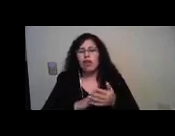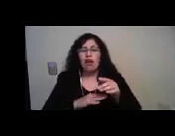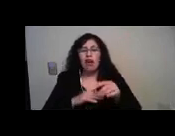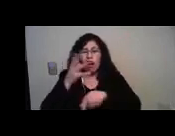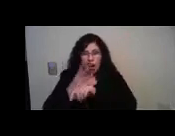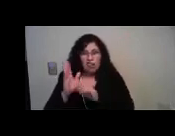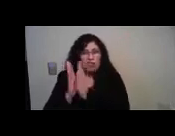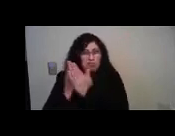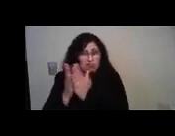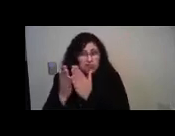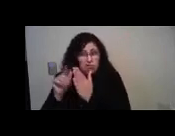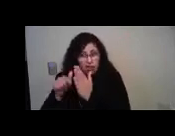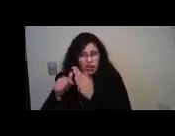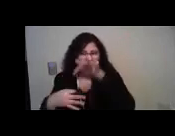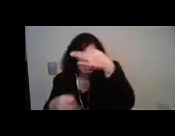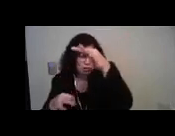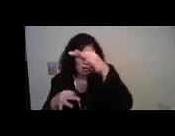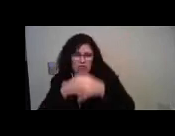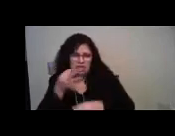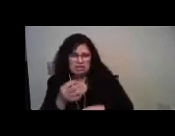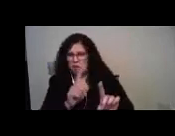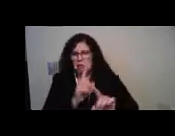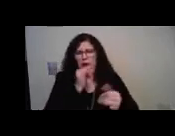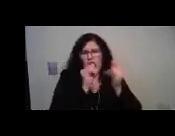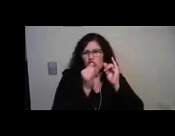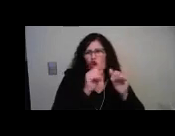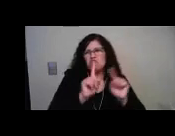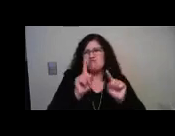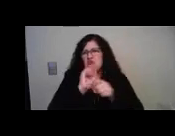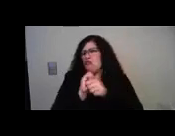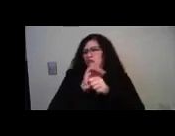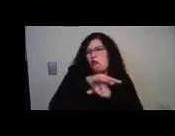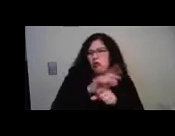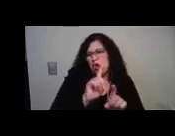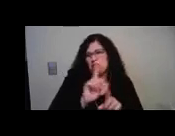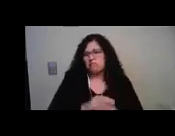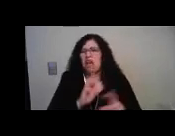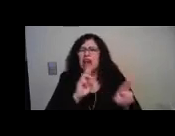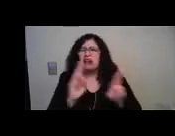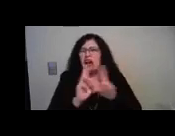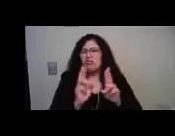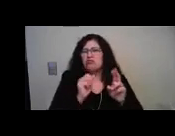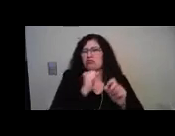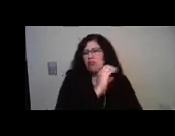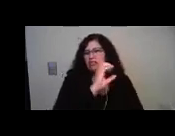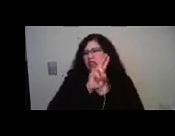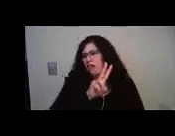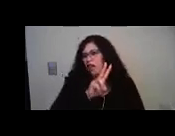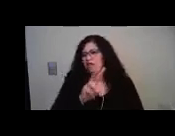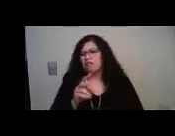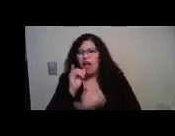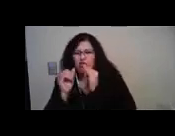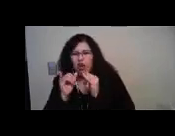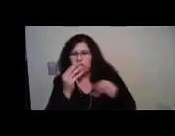literatura que viene un poco a desmentir, entonces no está muy claro la relación entre el consumo de alcohol y la ocurrencia de accidente